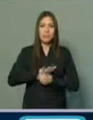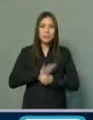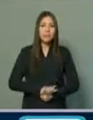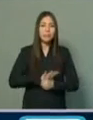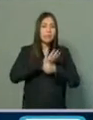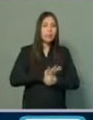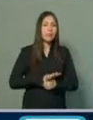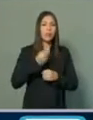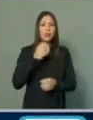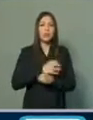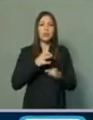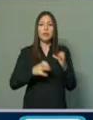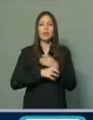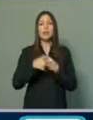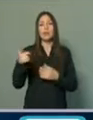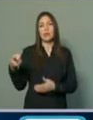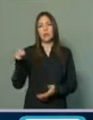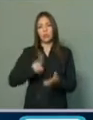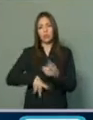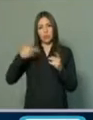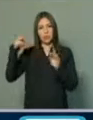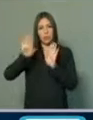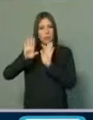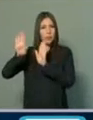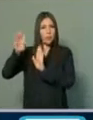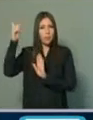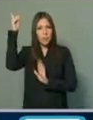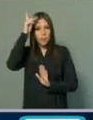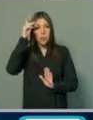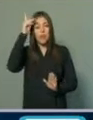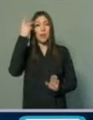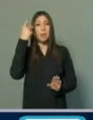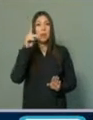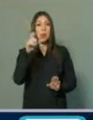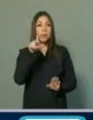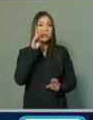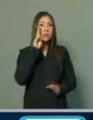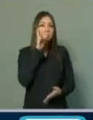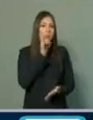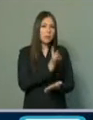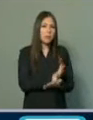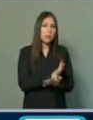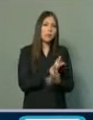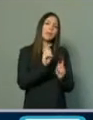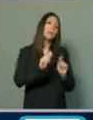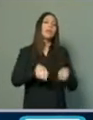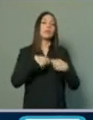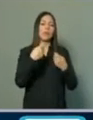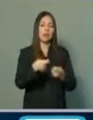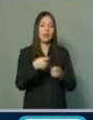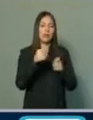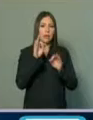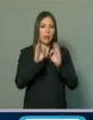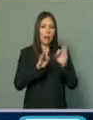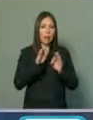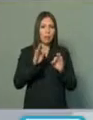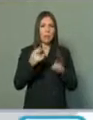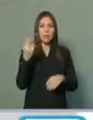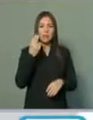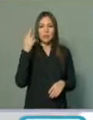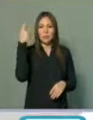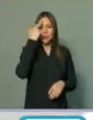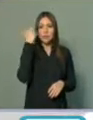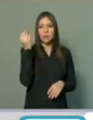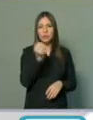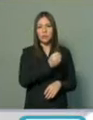campo de la psicología. Entonces cuando se sospecha un diagnóstico de este tipo, se da el tratamiento inicial, pero se tiene que ver todo